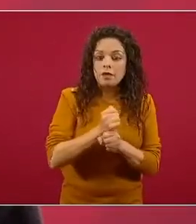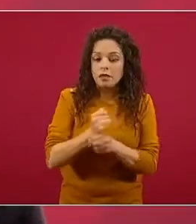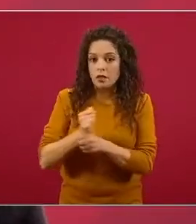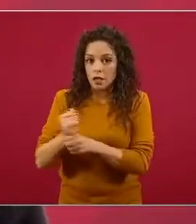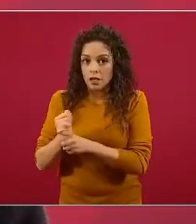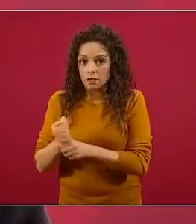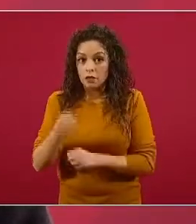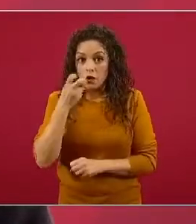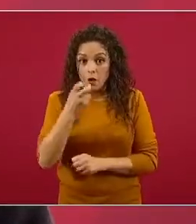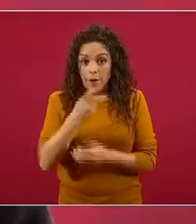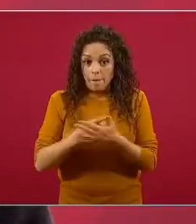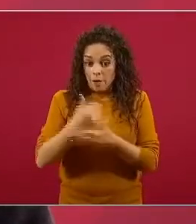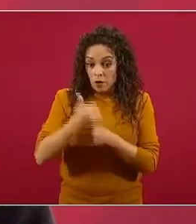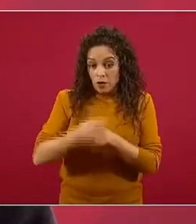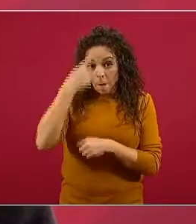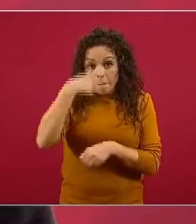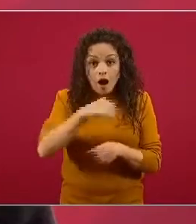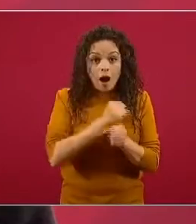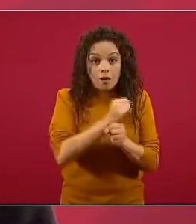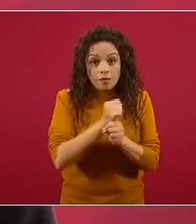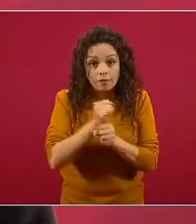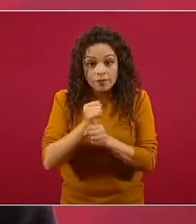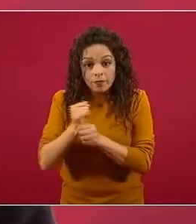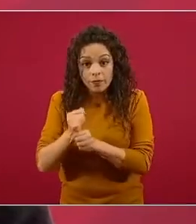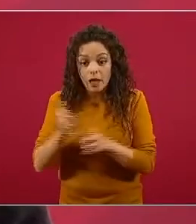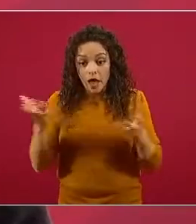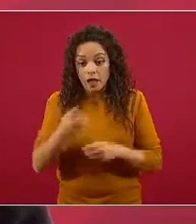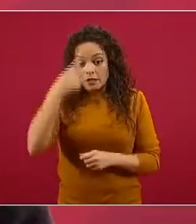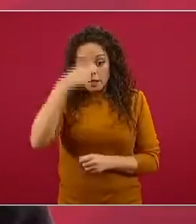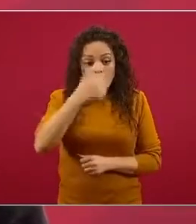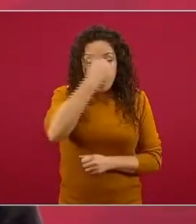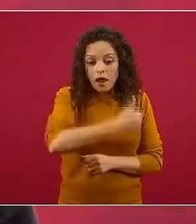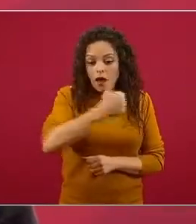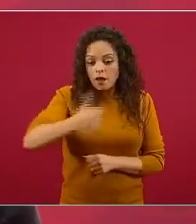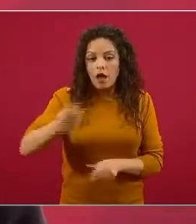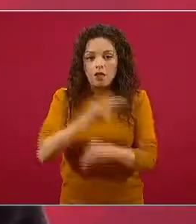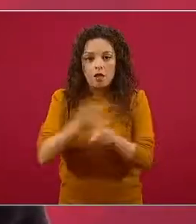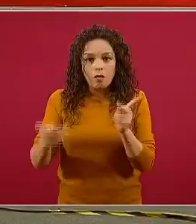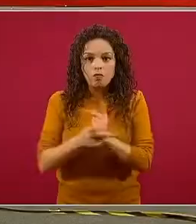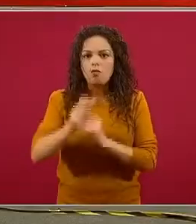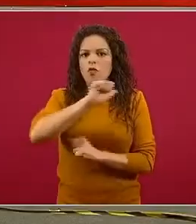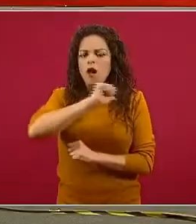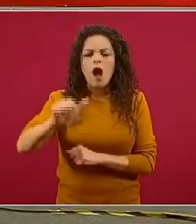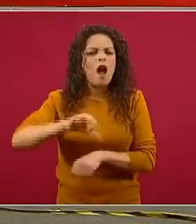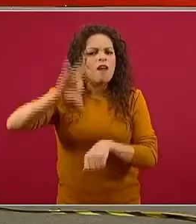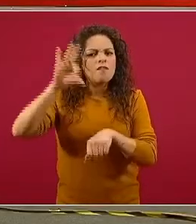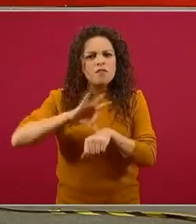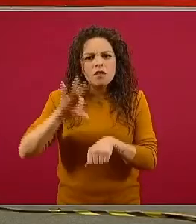cada proyecto de investigación clínica que se hace para cada producto farmacéutico o insumos o